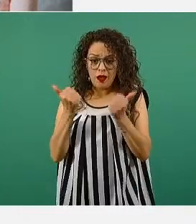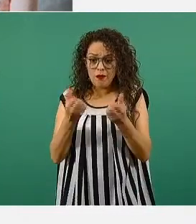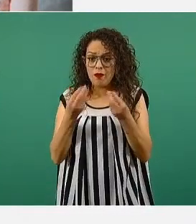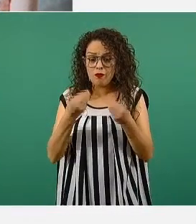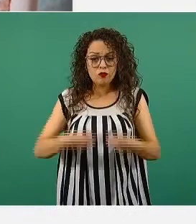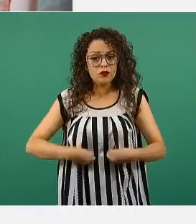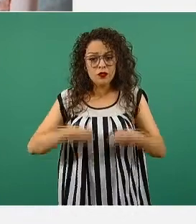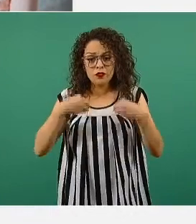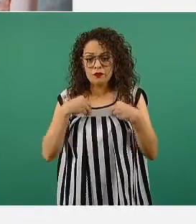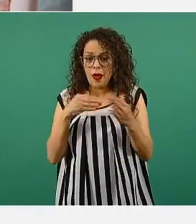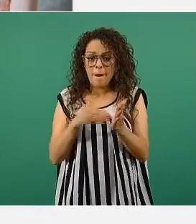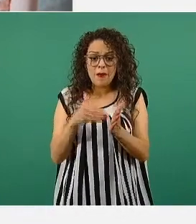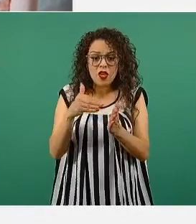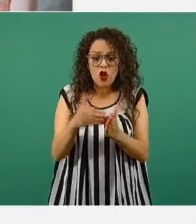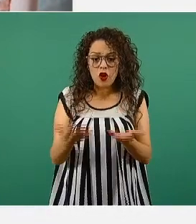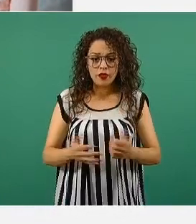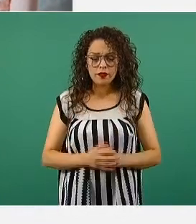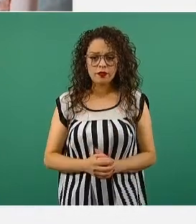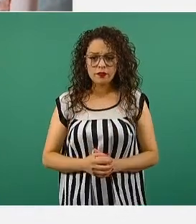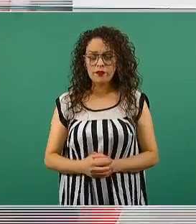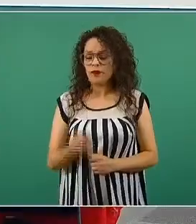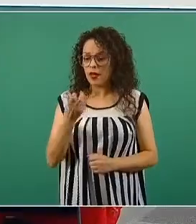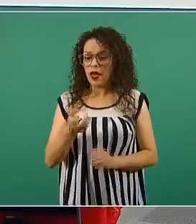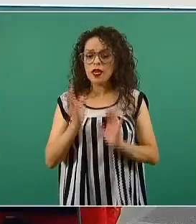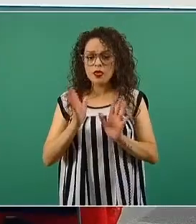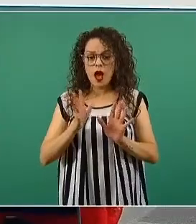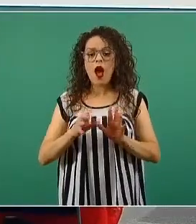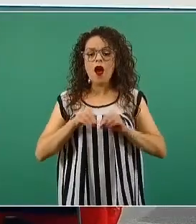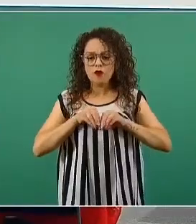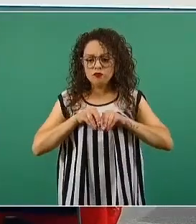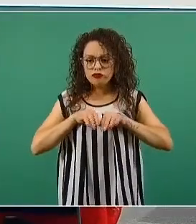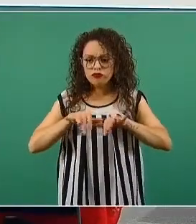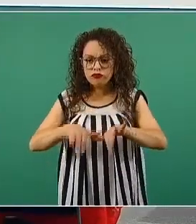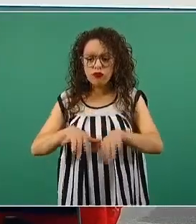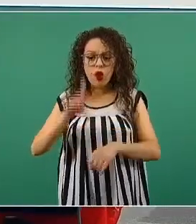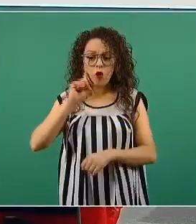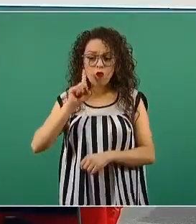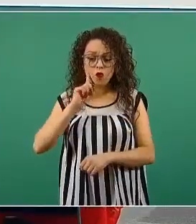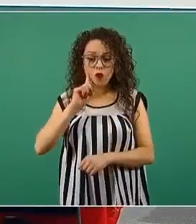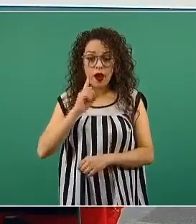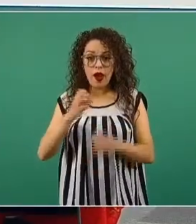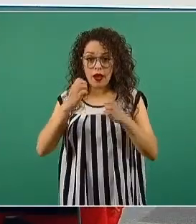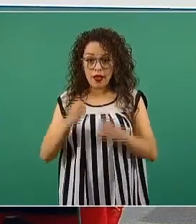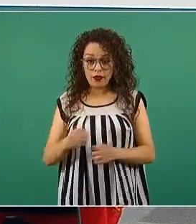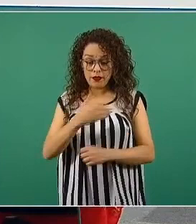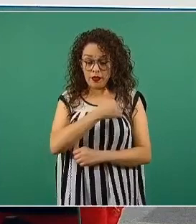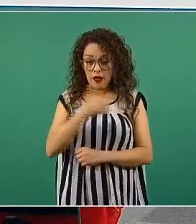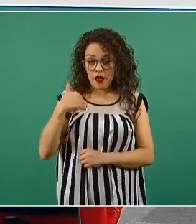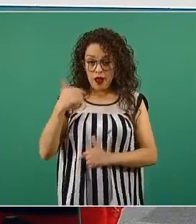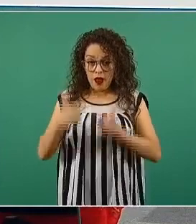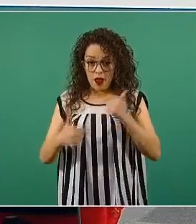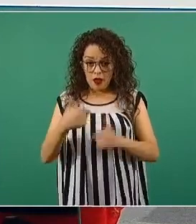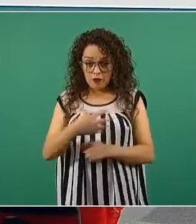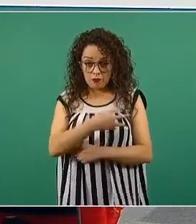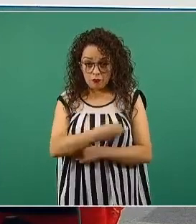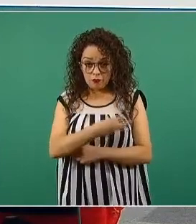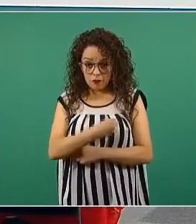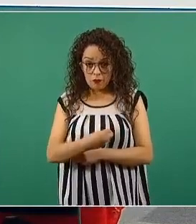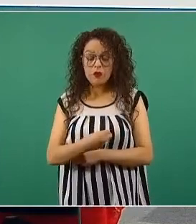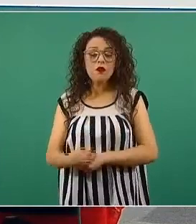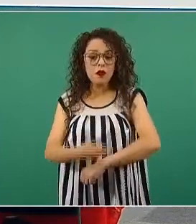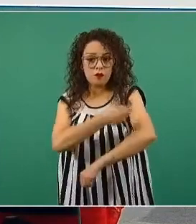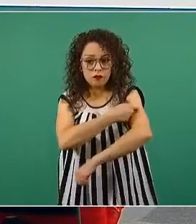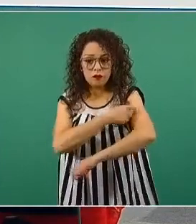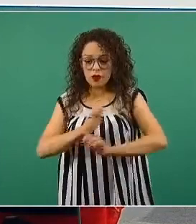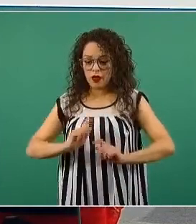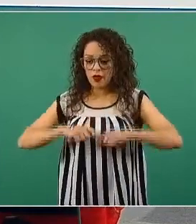Y otra, ya hay estudios publicados que una mujer vacunada que está lactando le transmite anticuerpos al bebé y lo